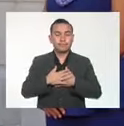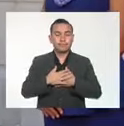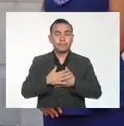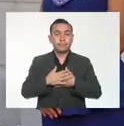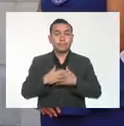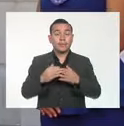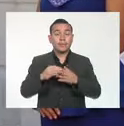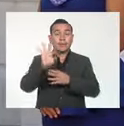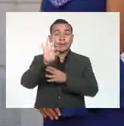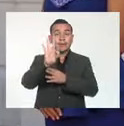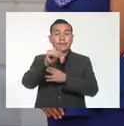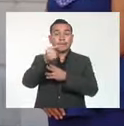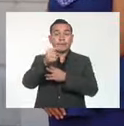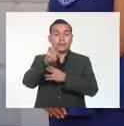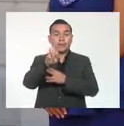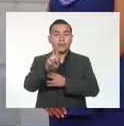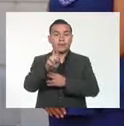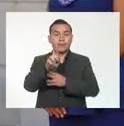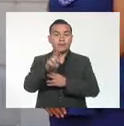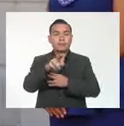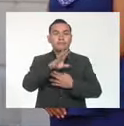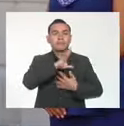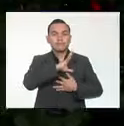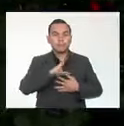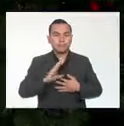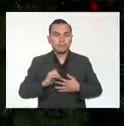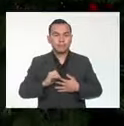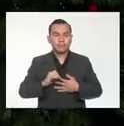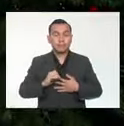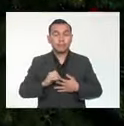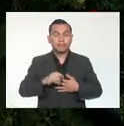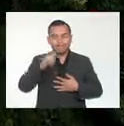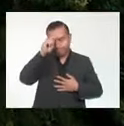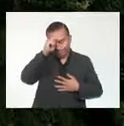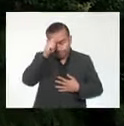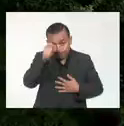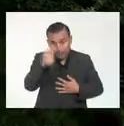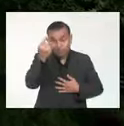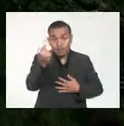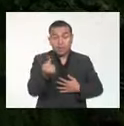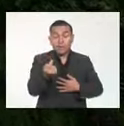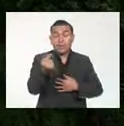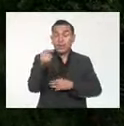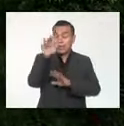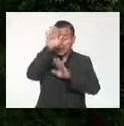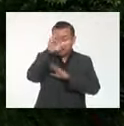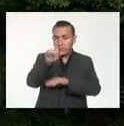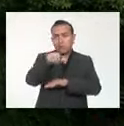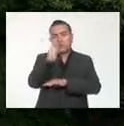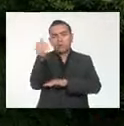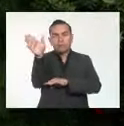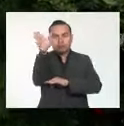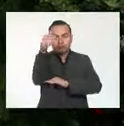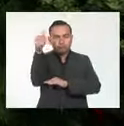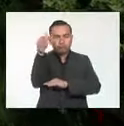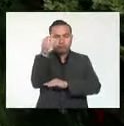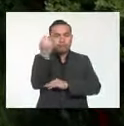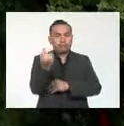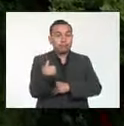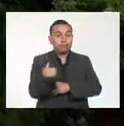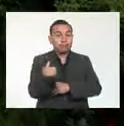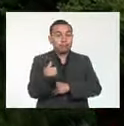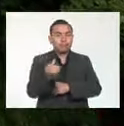señor Fiscal General de la República, excelentísimos señores embajadores y honorables jefes de misiones